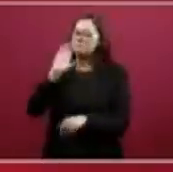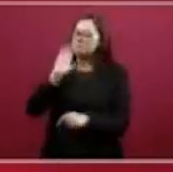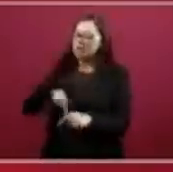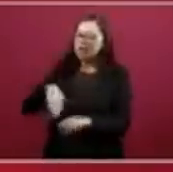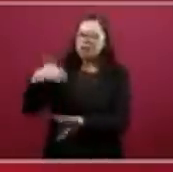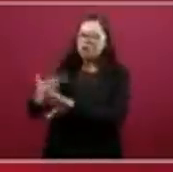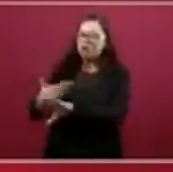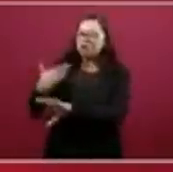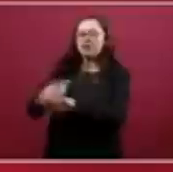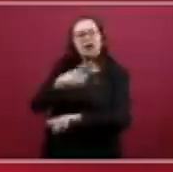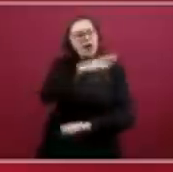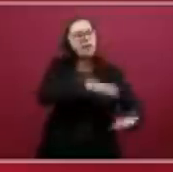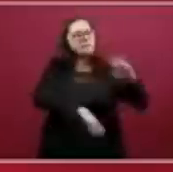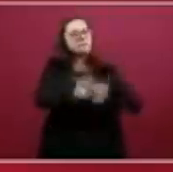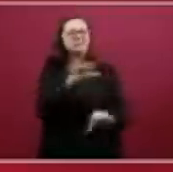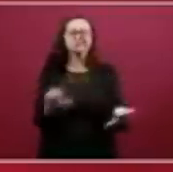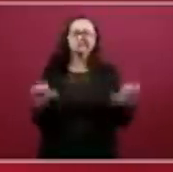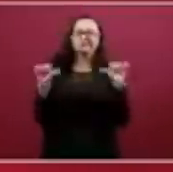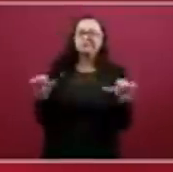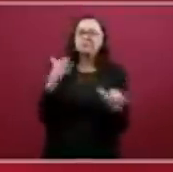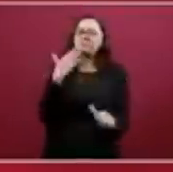a las empresas